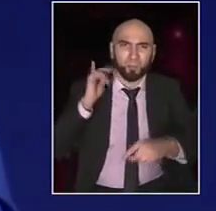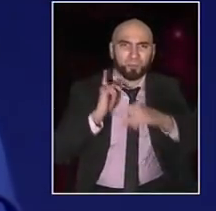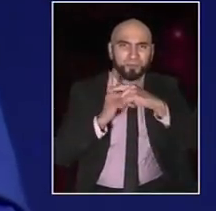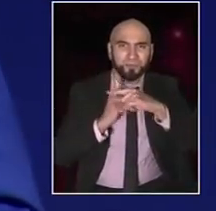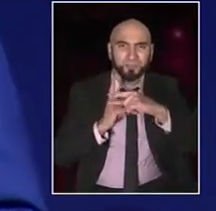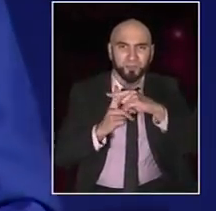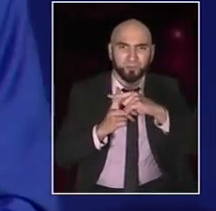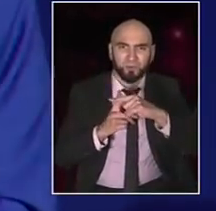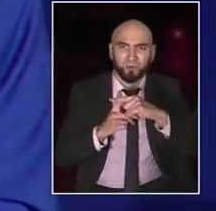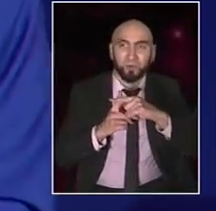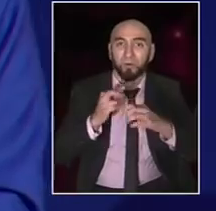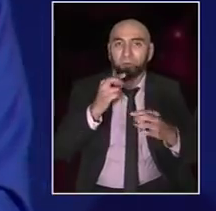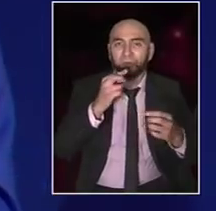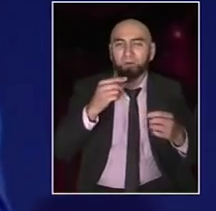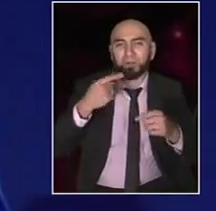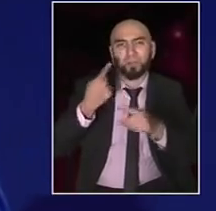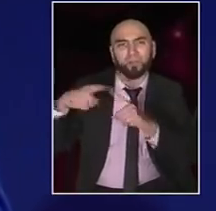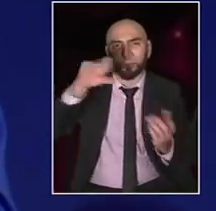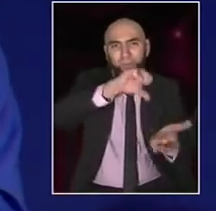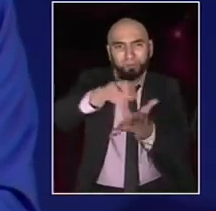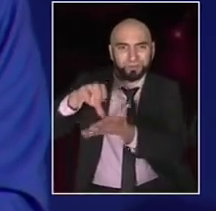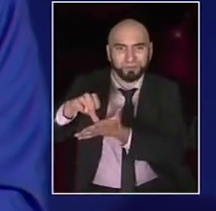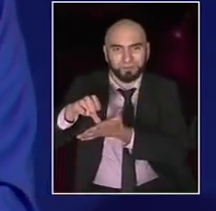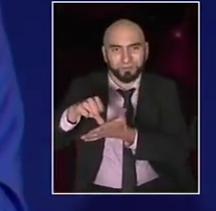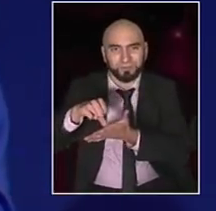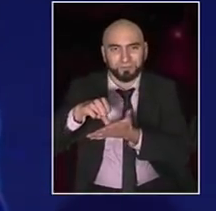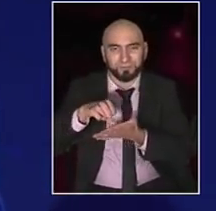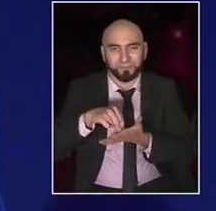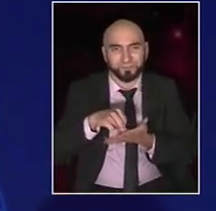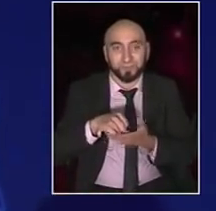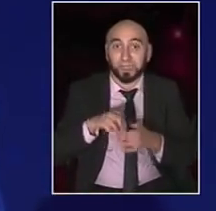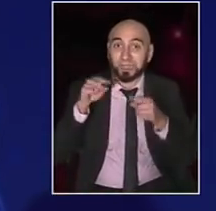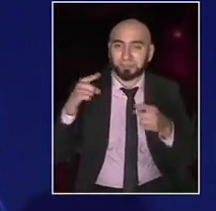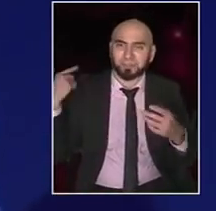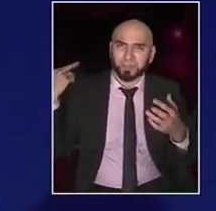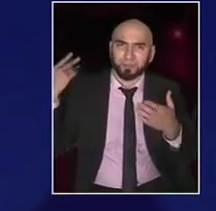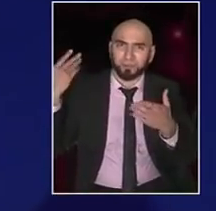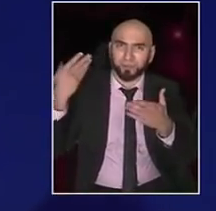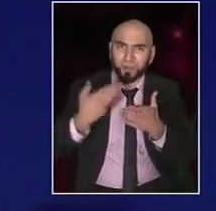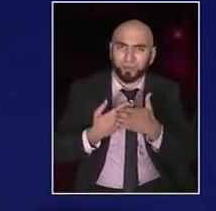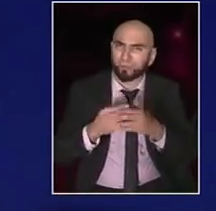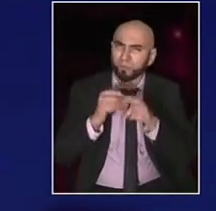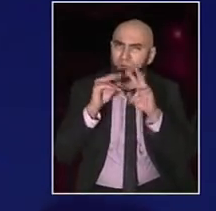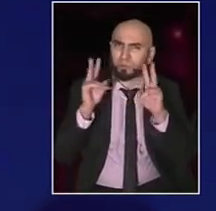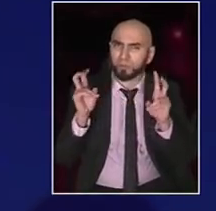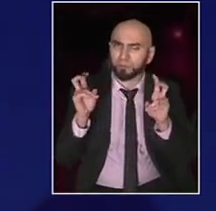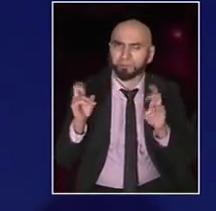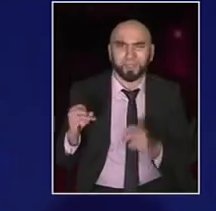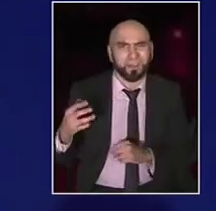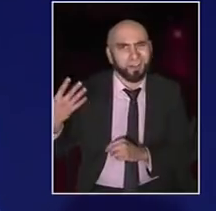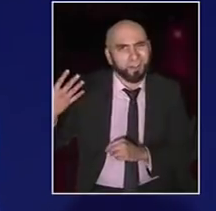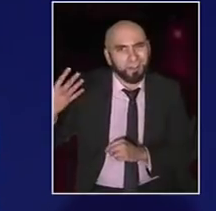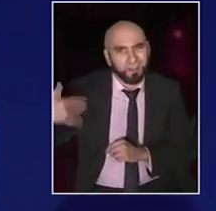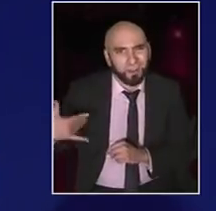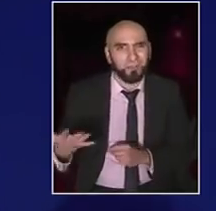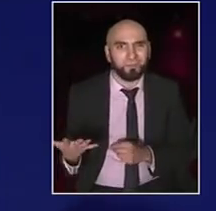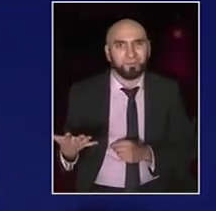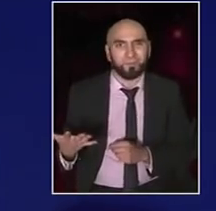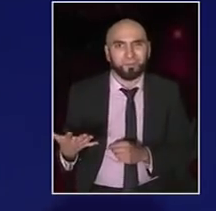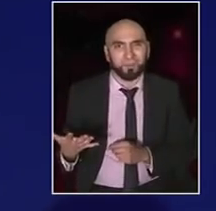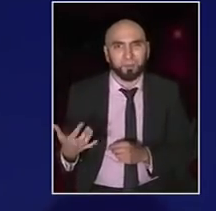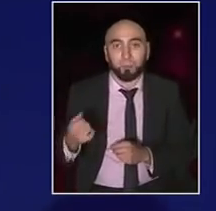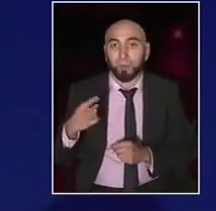extranjero. En esta trayectoria de acciones y actitud hay un hito clave que nos puede servir de inspiración para proyectar